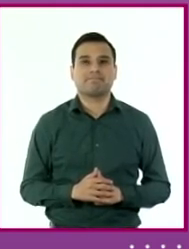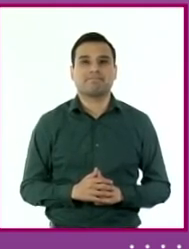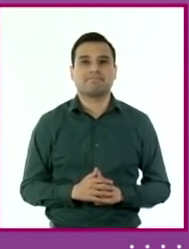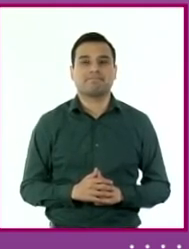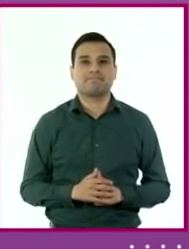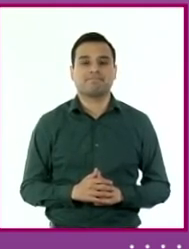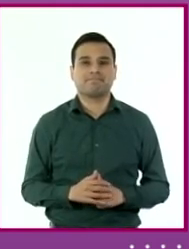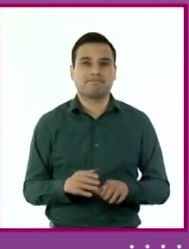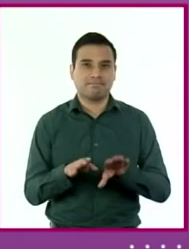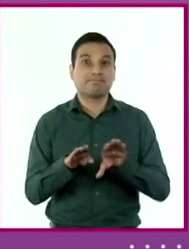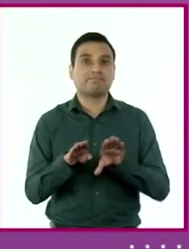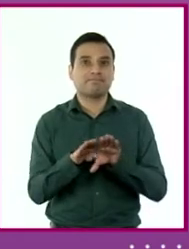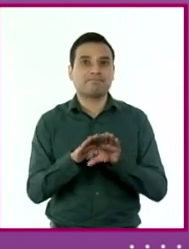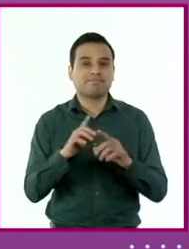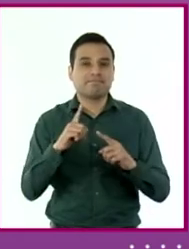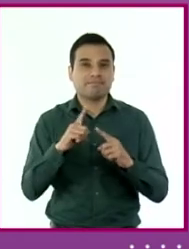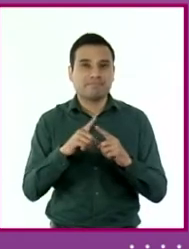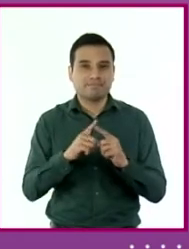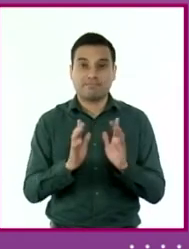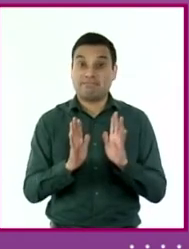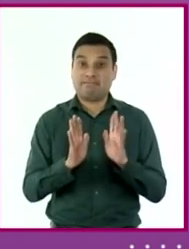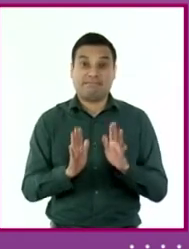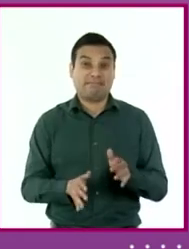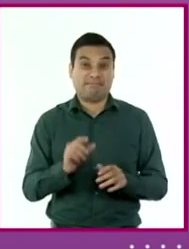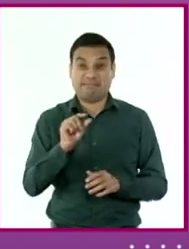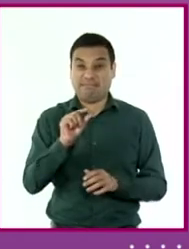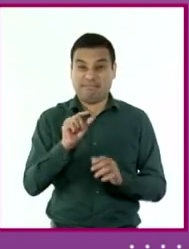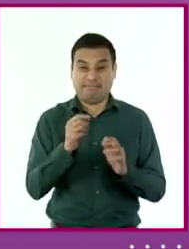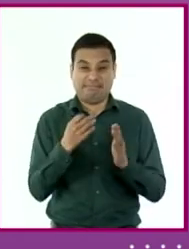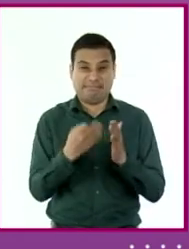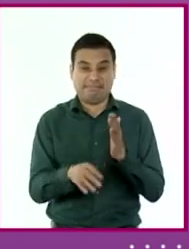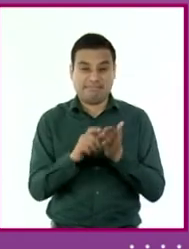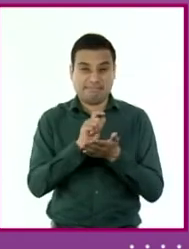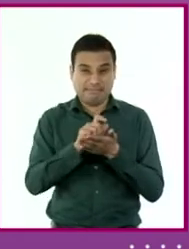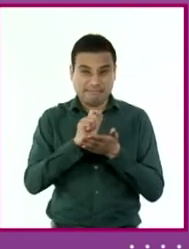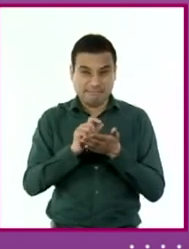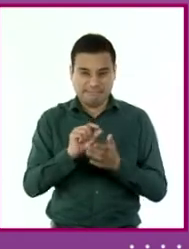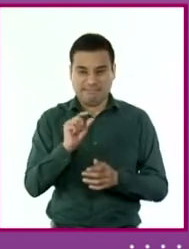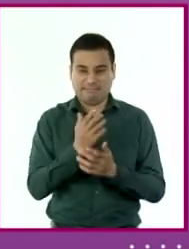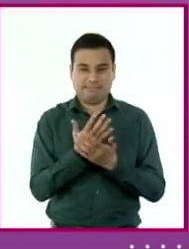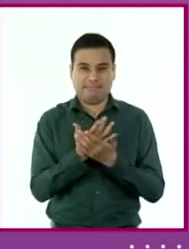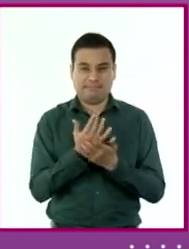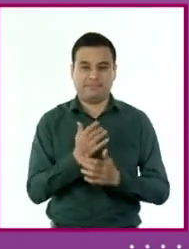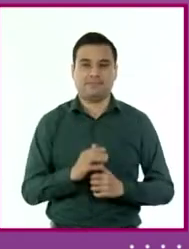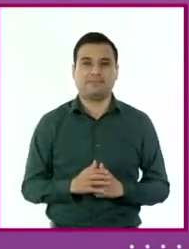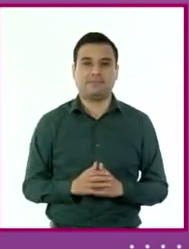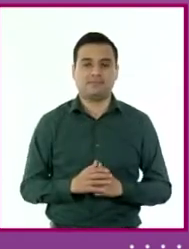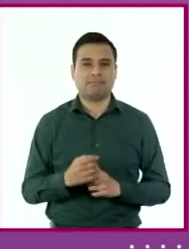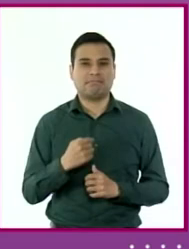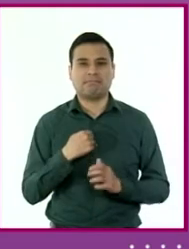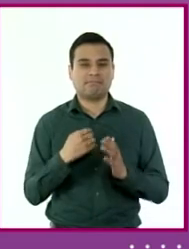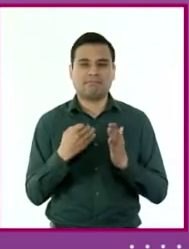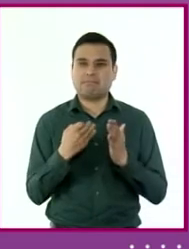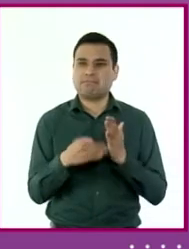¿Cómo van con su tarea? Ya casi la termino. Yo también. Yo todavía